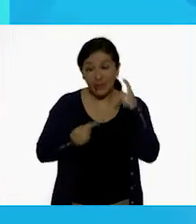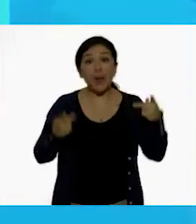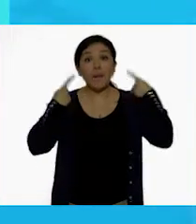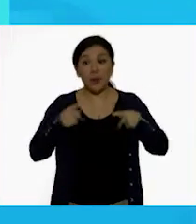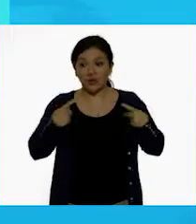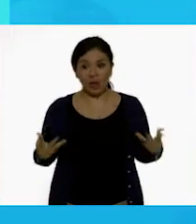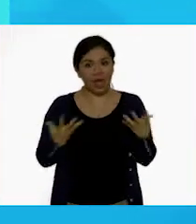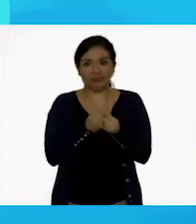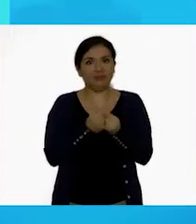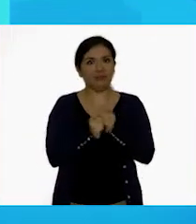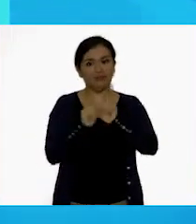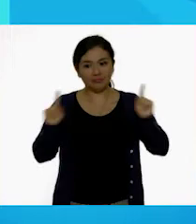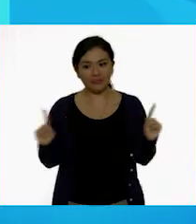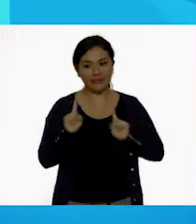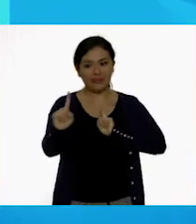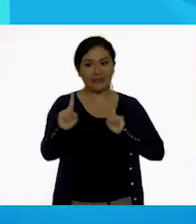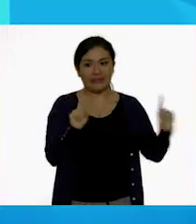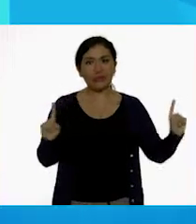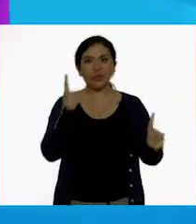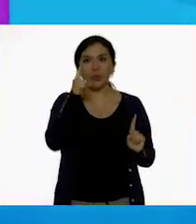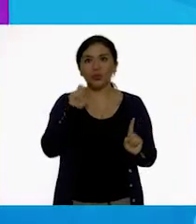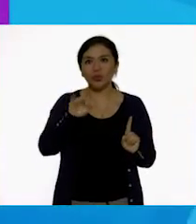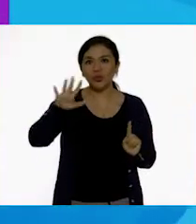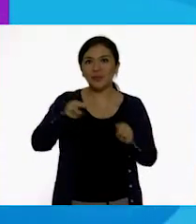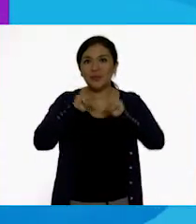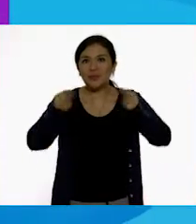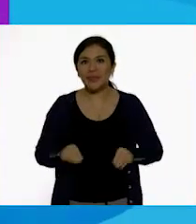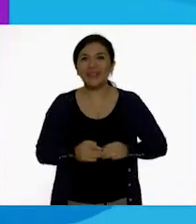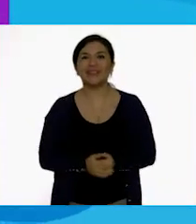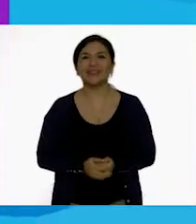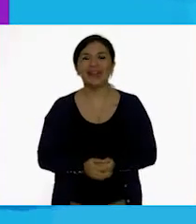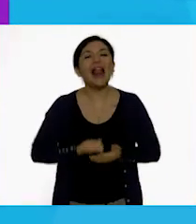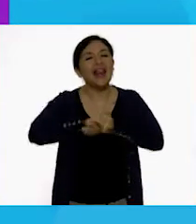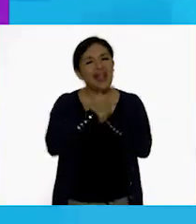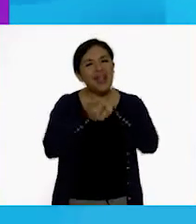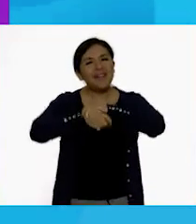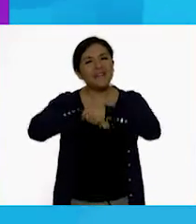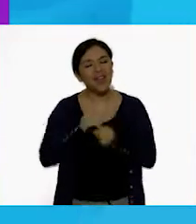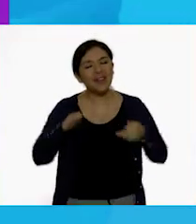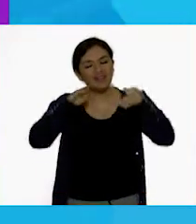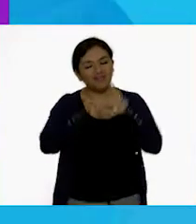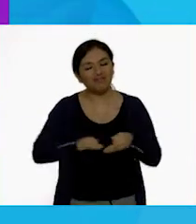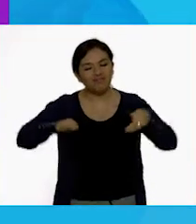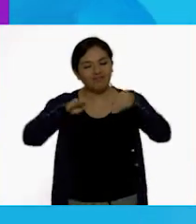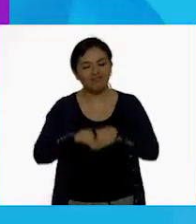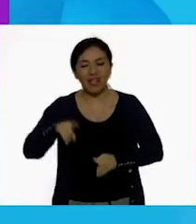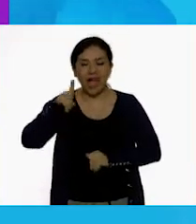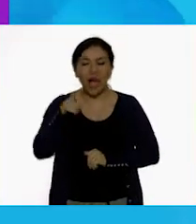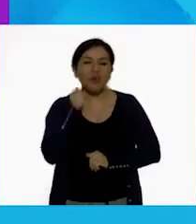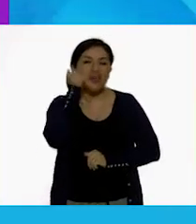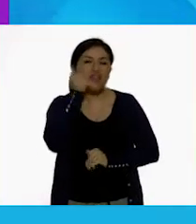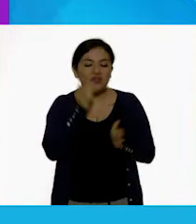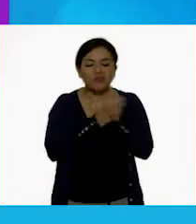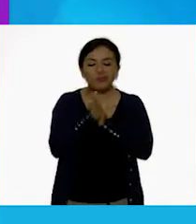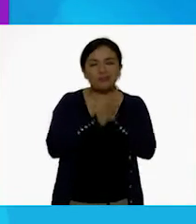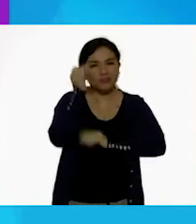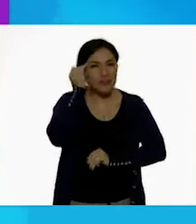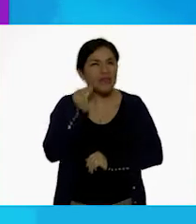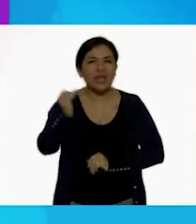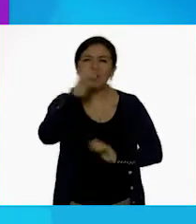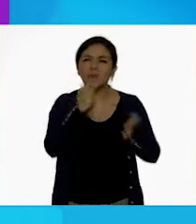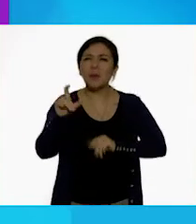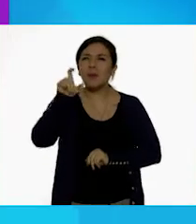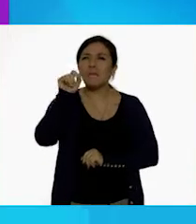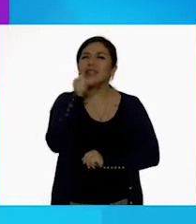una distancia mínima de 1.5 metros entre tú y los demás. Lávate las manos muy seguido con agua y jabón por lo menos